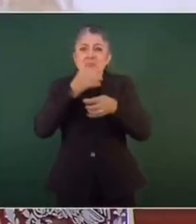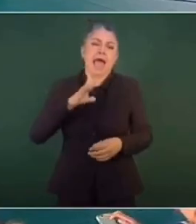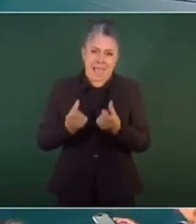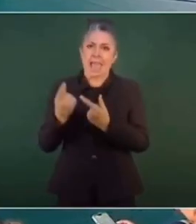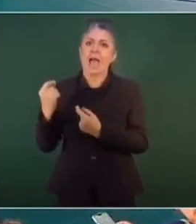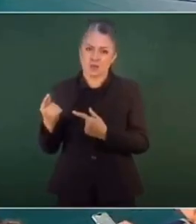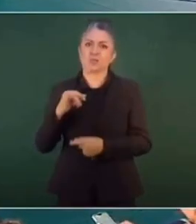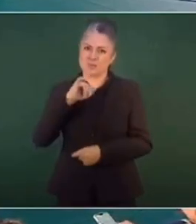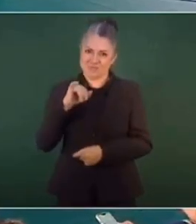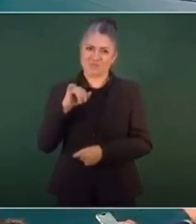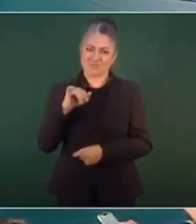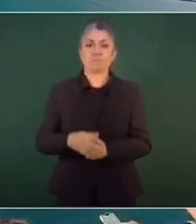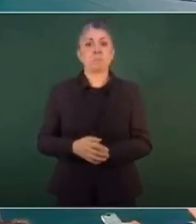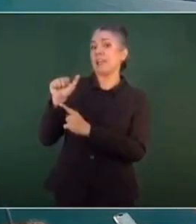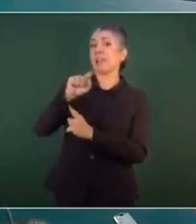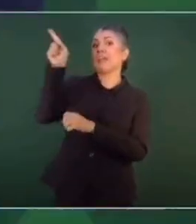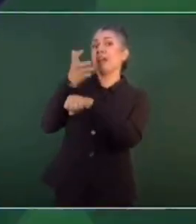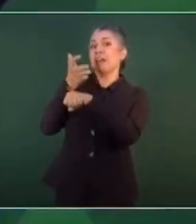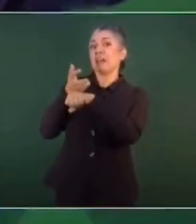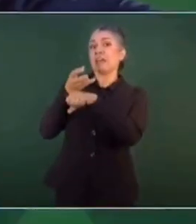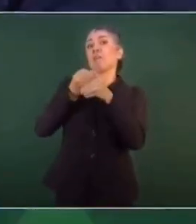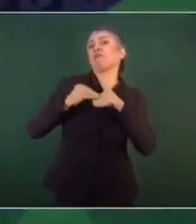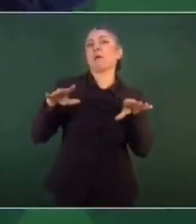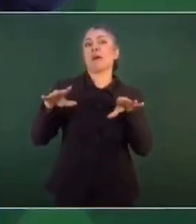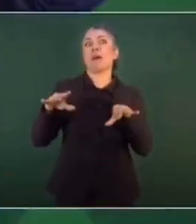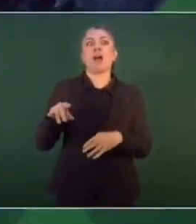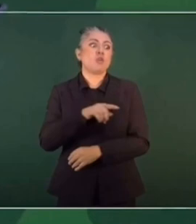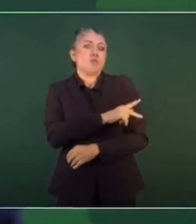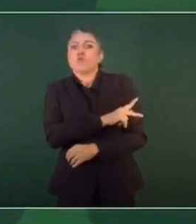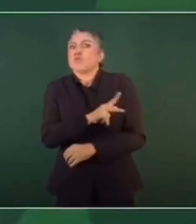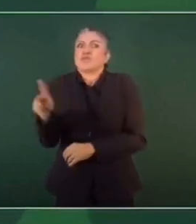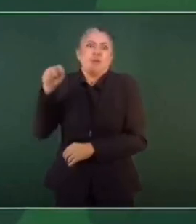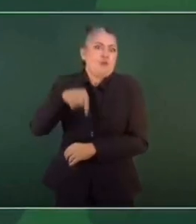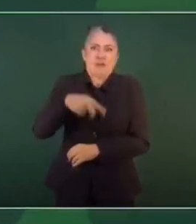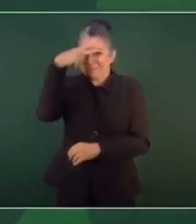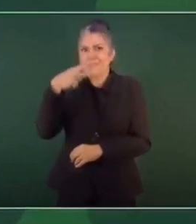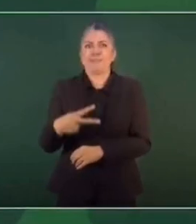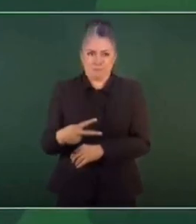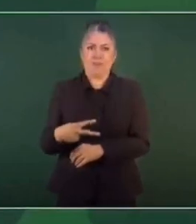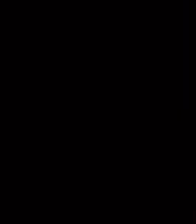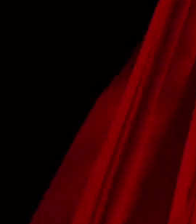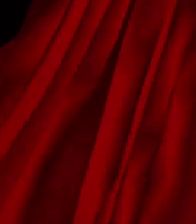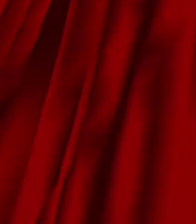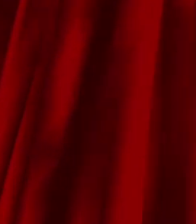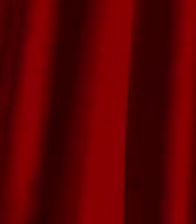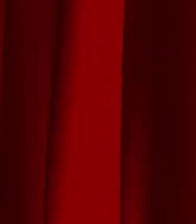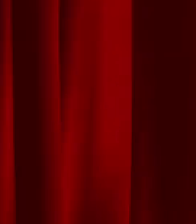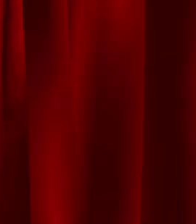manipulación. Pero sale un dato de la DEA y es nota.